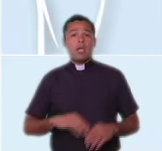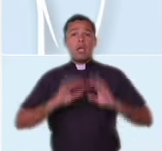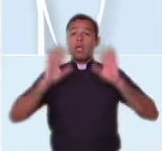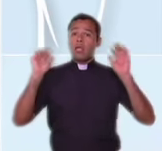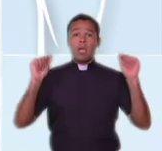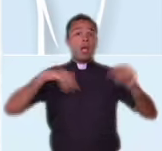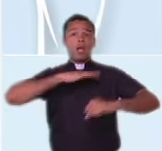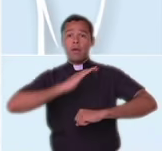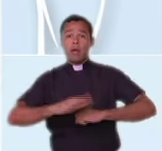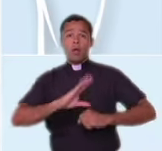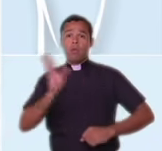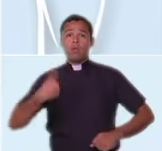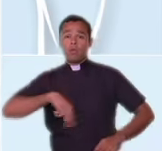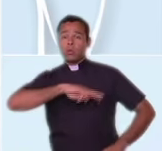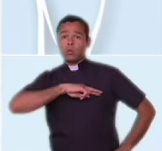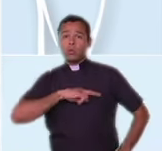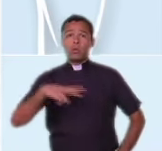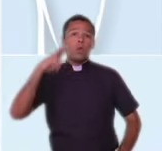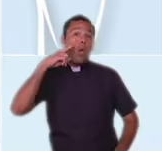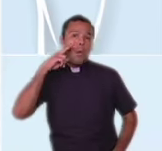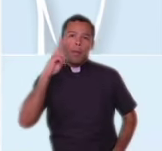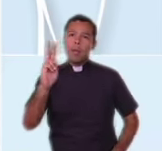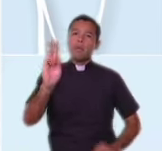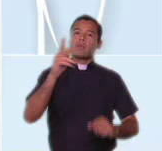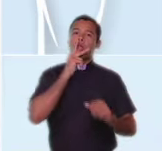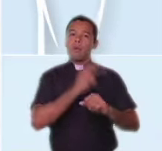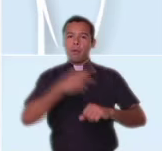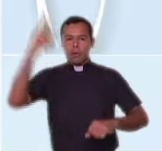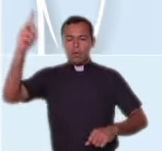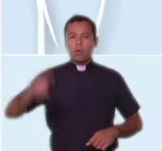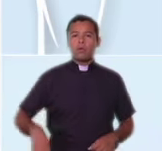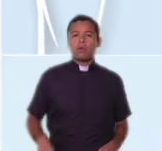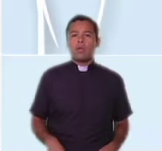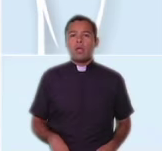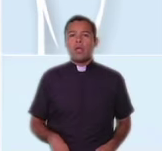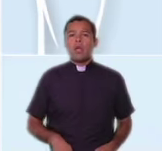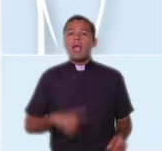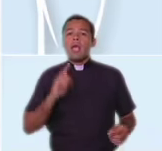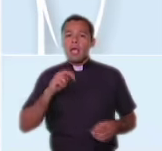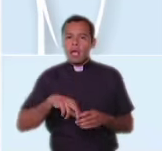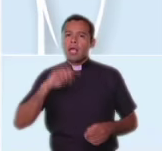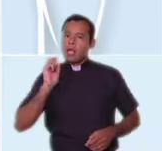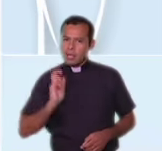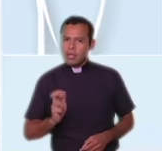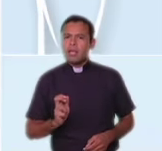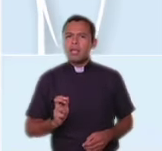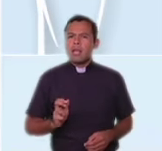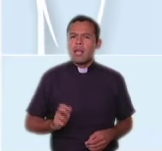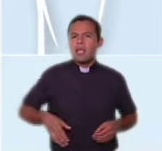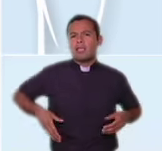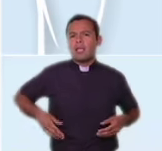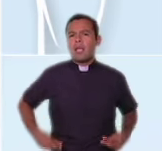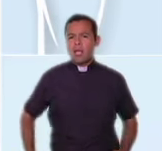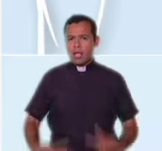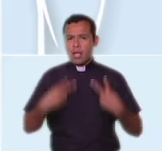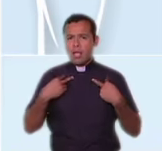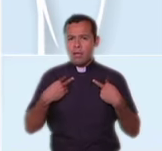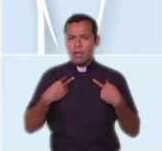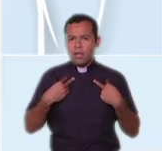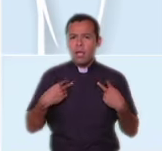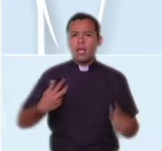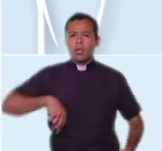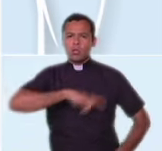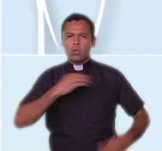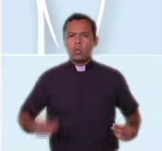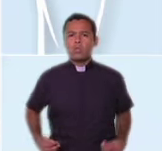el contemplar plenamente al Padre. Ahora bien, durante ese caminar, durante ese viaje, pues